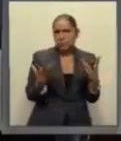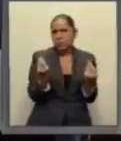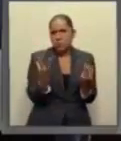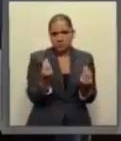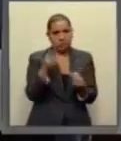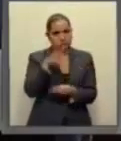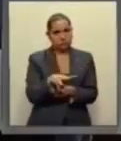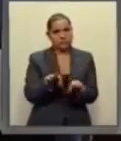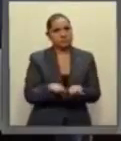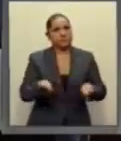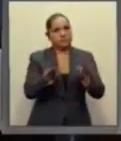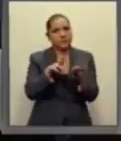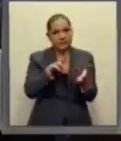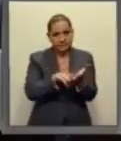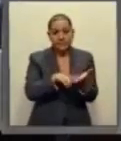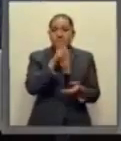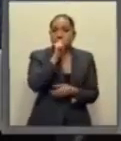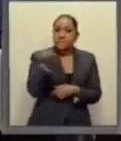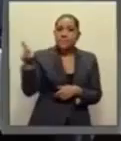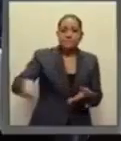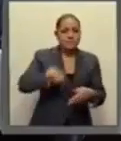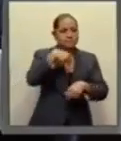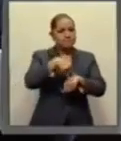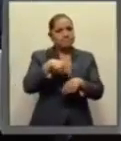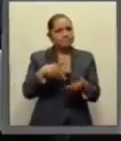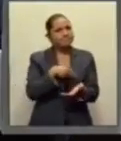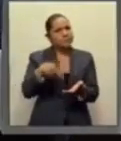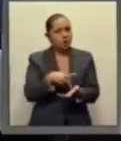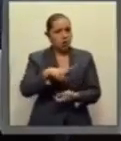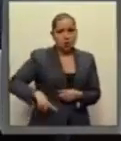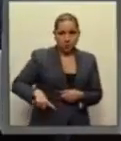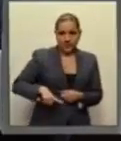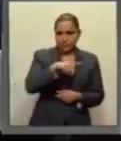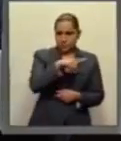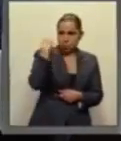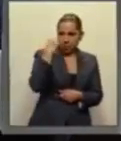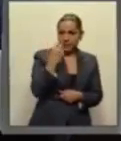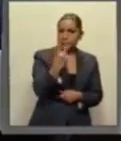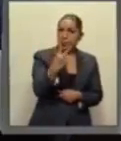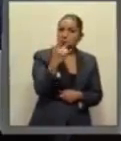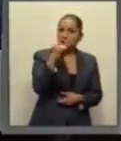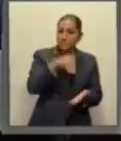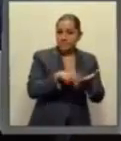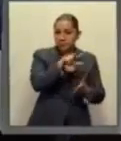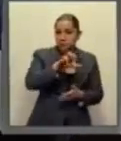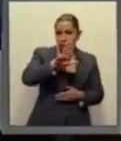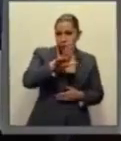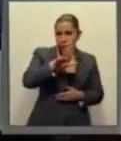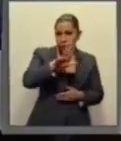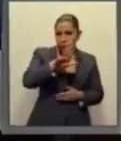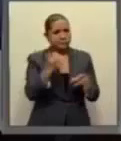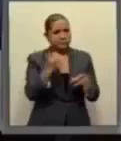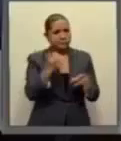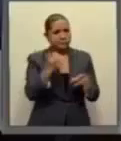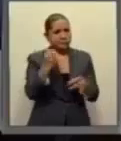pronunció importantes discursos como gobernador de Oaxaca el 2 de julio de 1852 ante